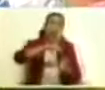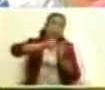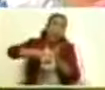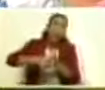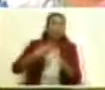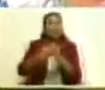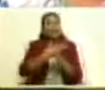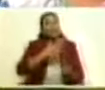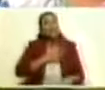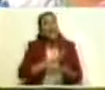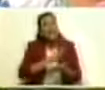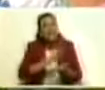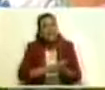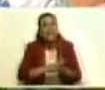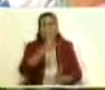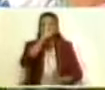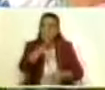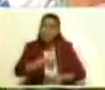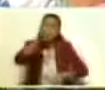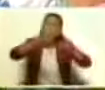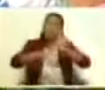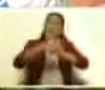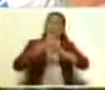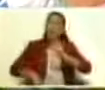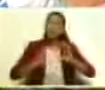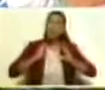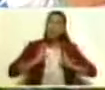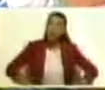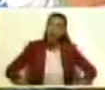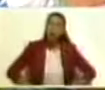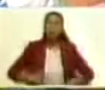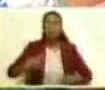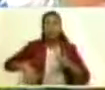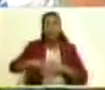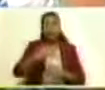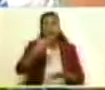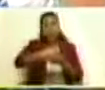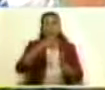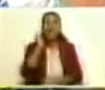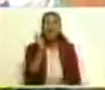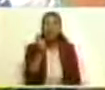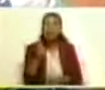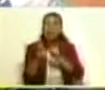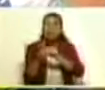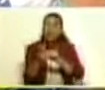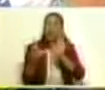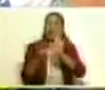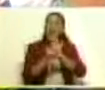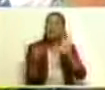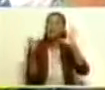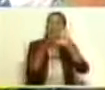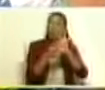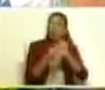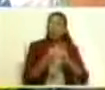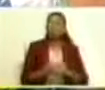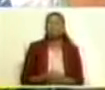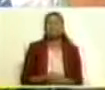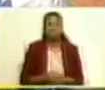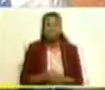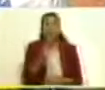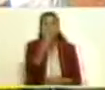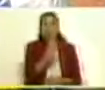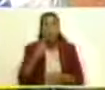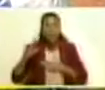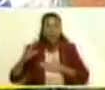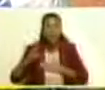convivencia pacífica y el respeto a los derechos humanos en el marco de la Constitución y las leyes. El